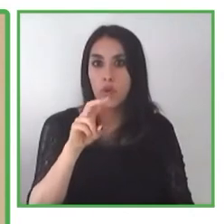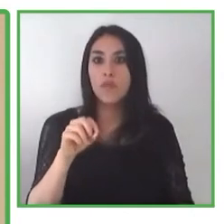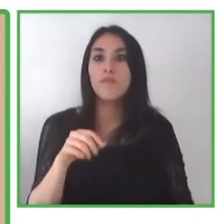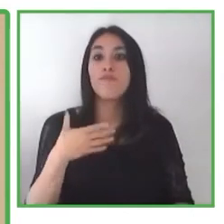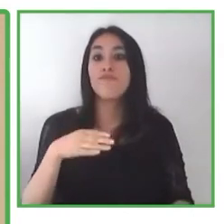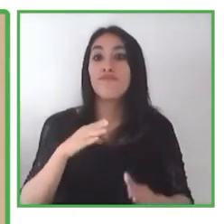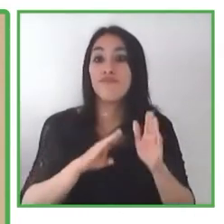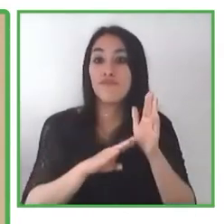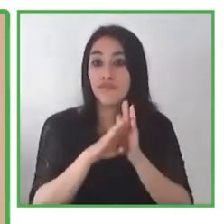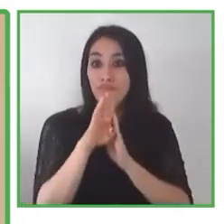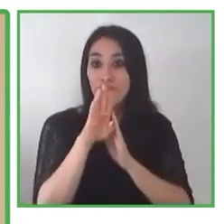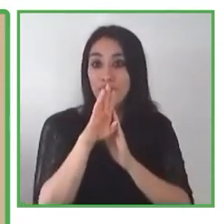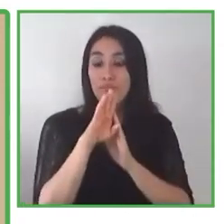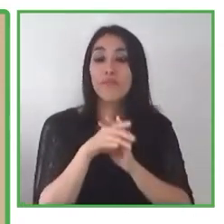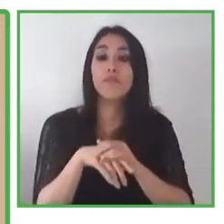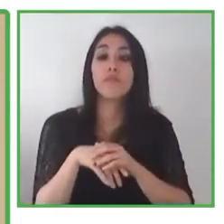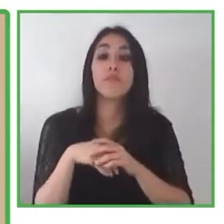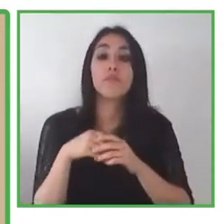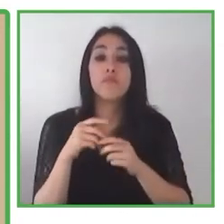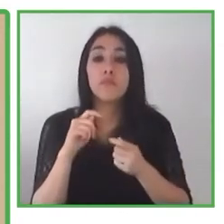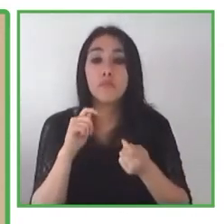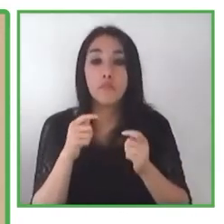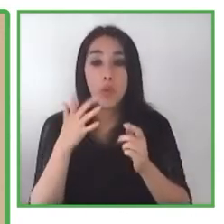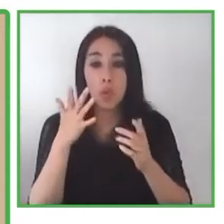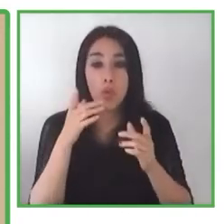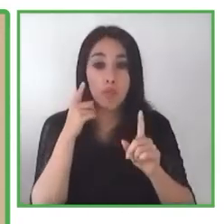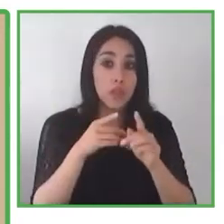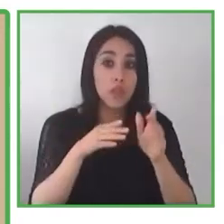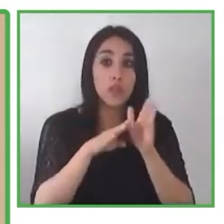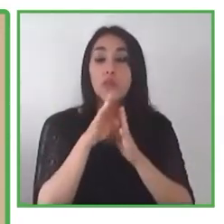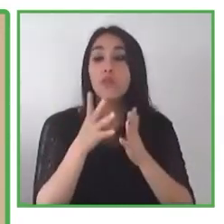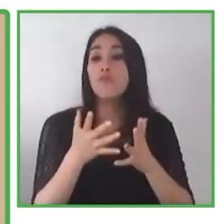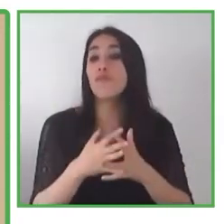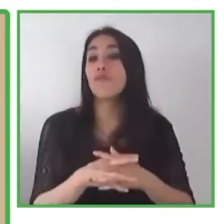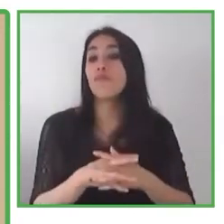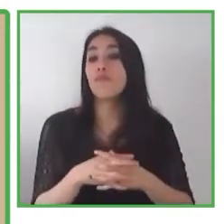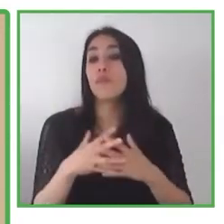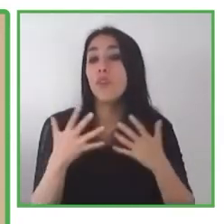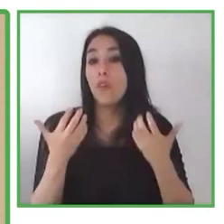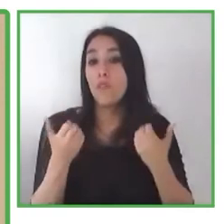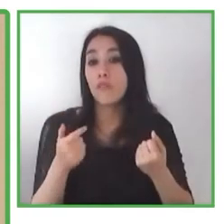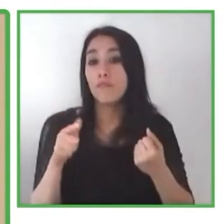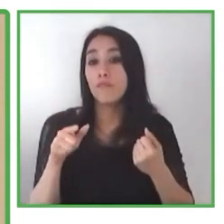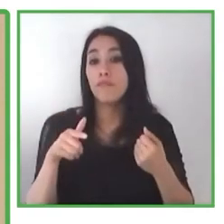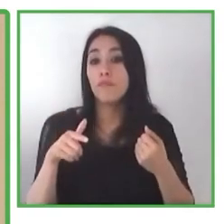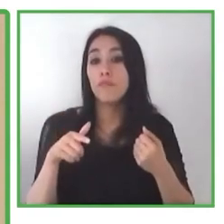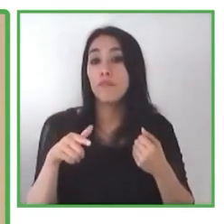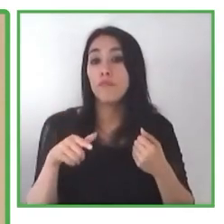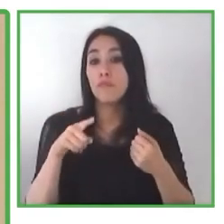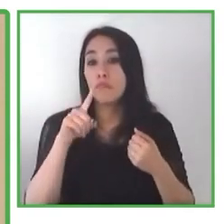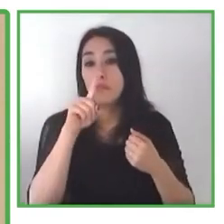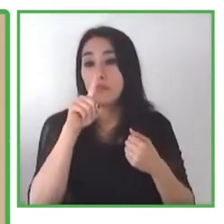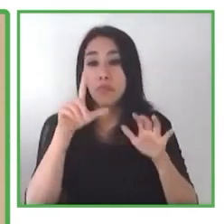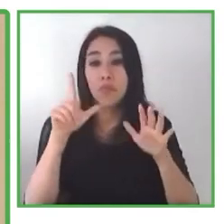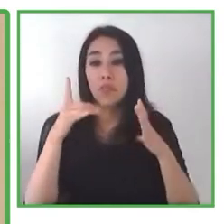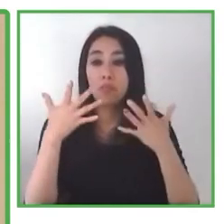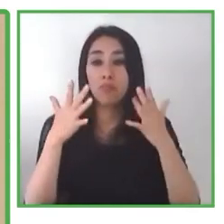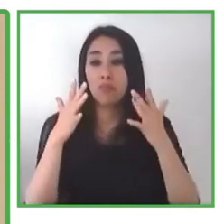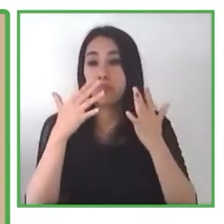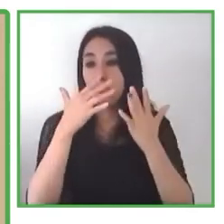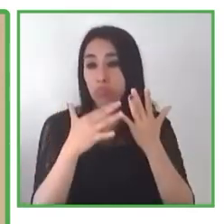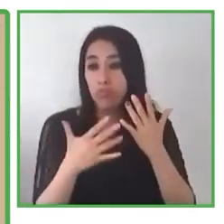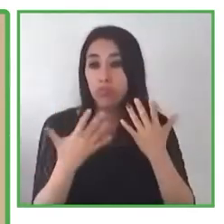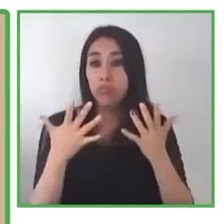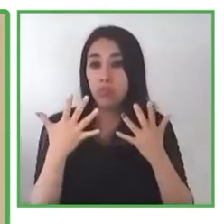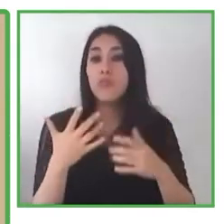2030 para el Desarrollo Sustentable y todos sus objetivos de desarrollo sustentable, que son 17, que han sido